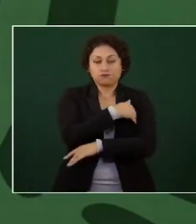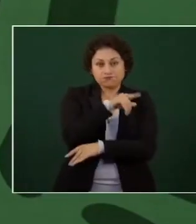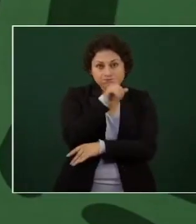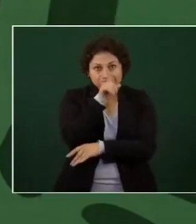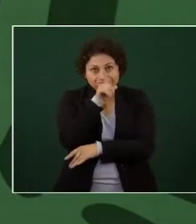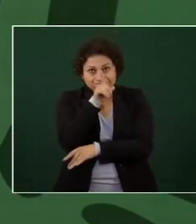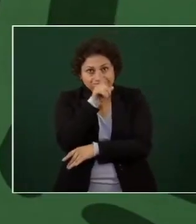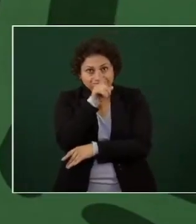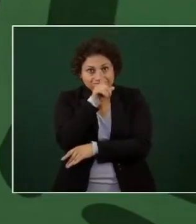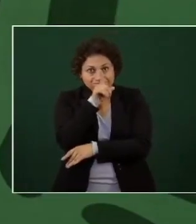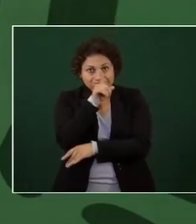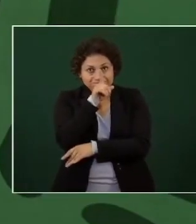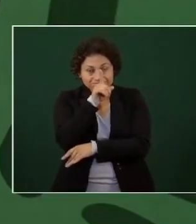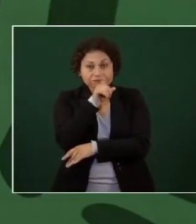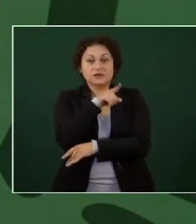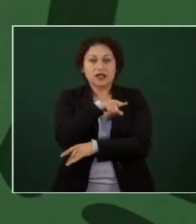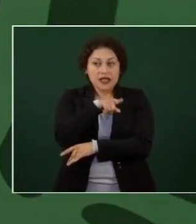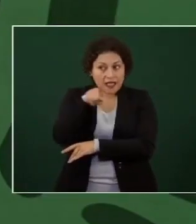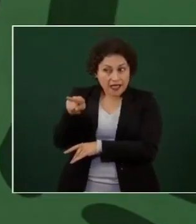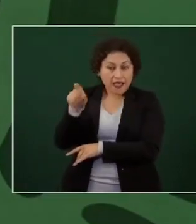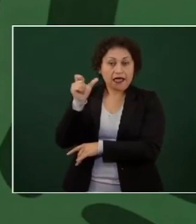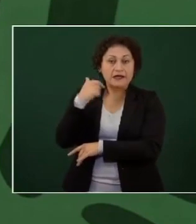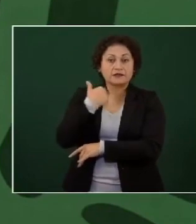sabía Calderón,